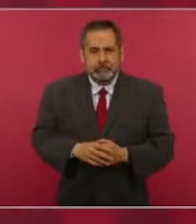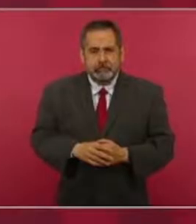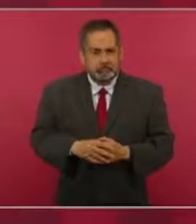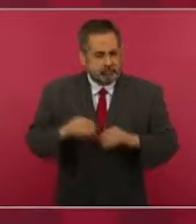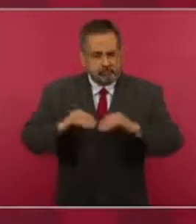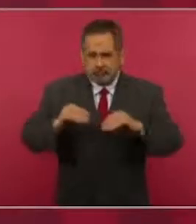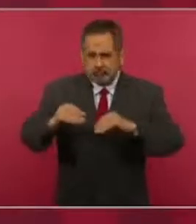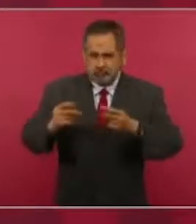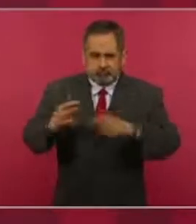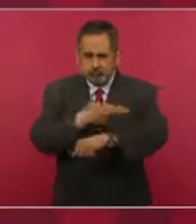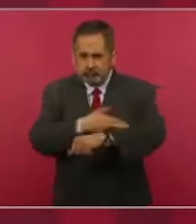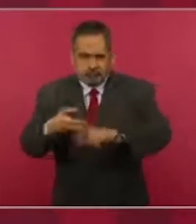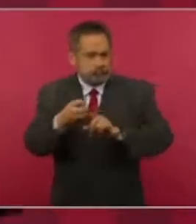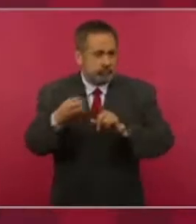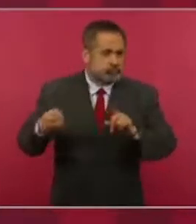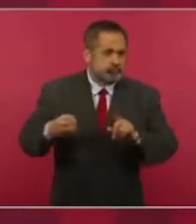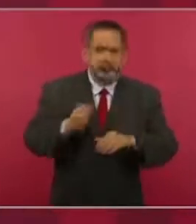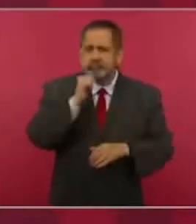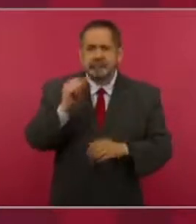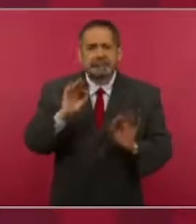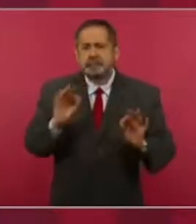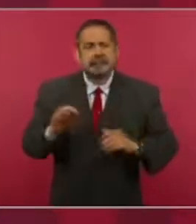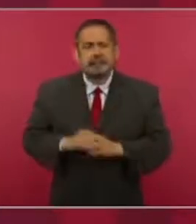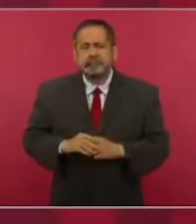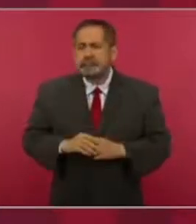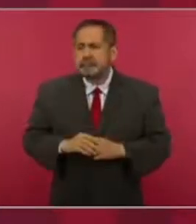operarlo? Nada,